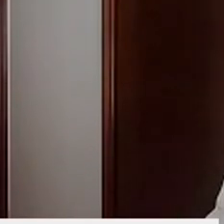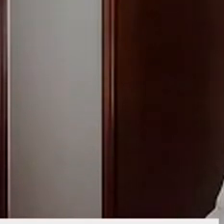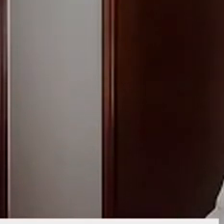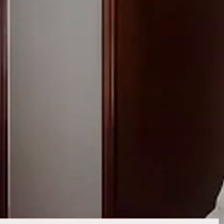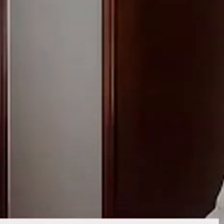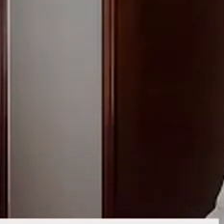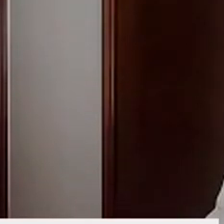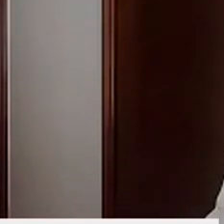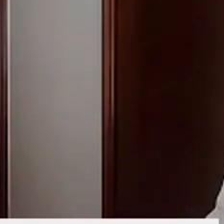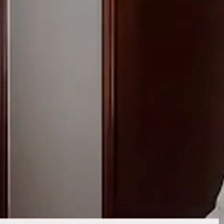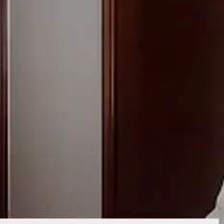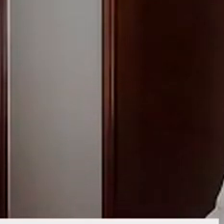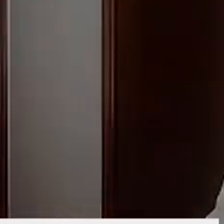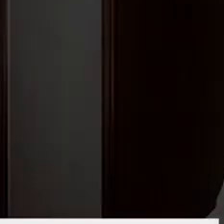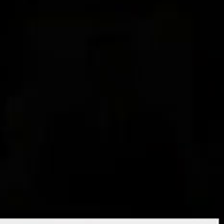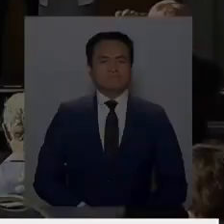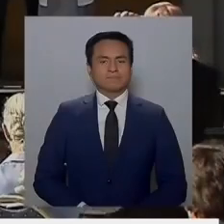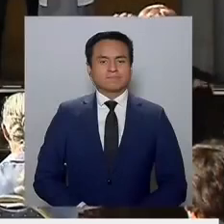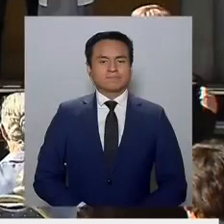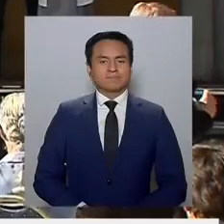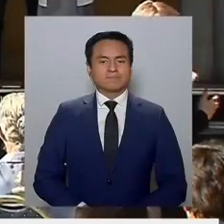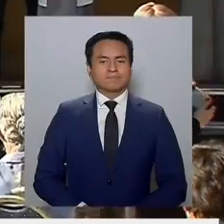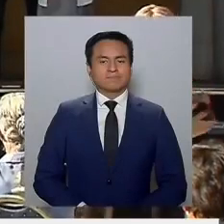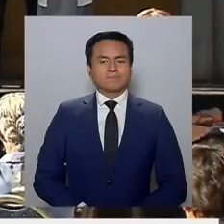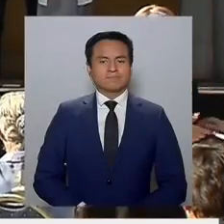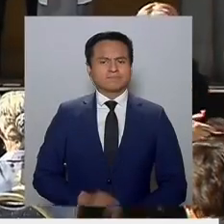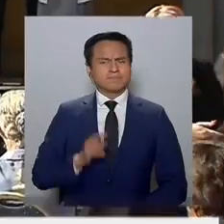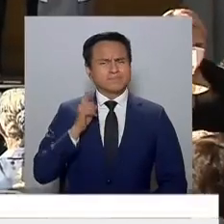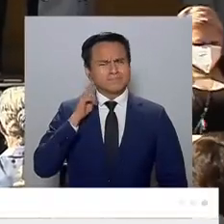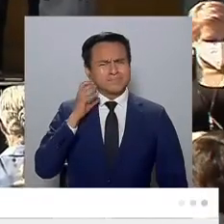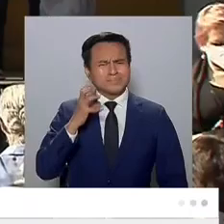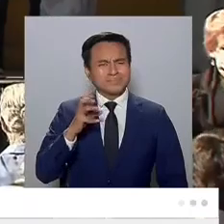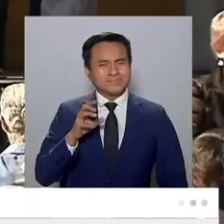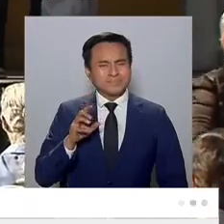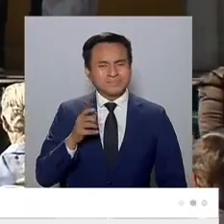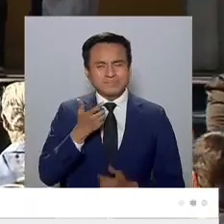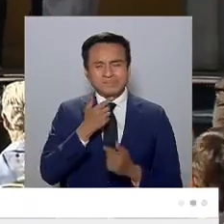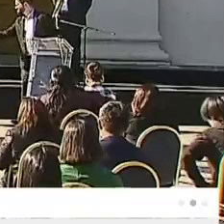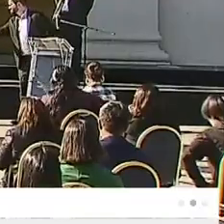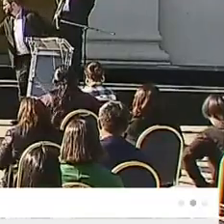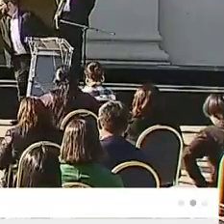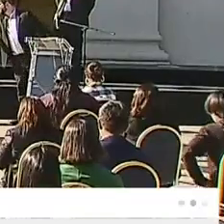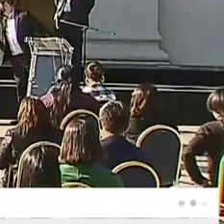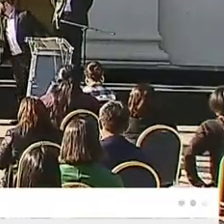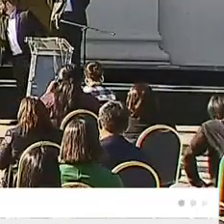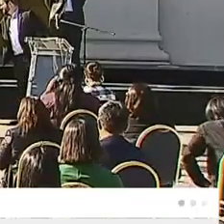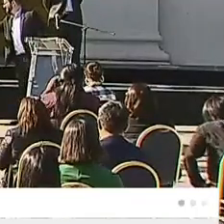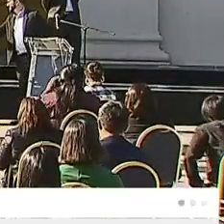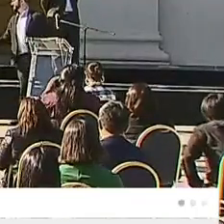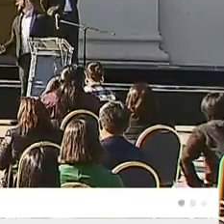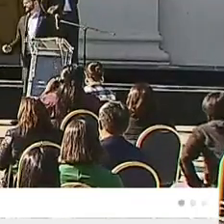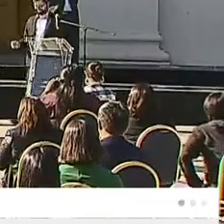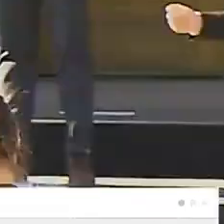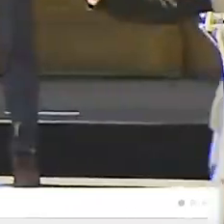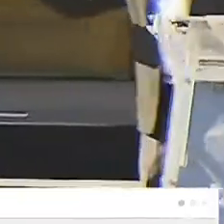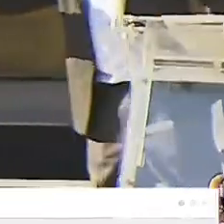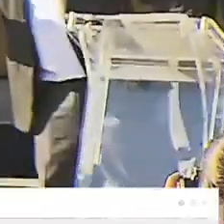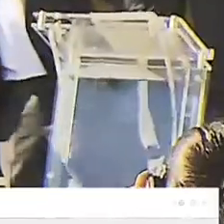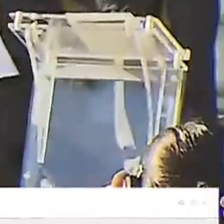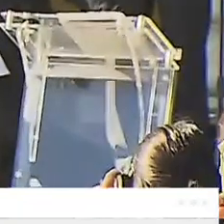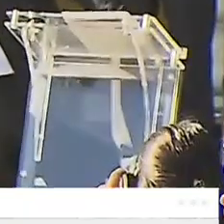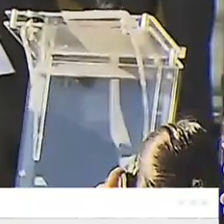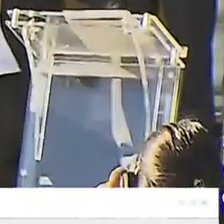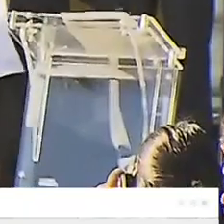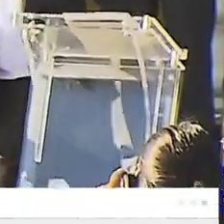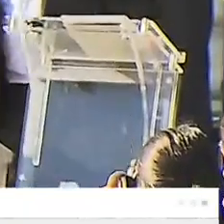nuevas, colaborativas, integradoras. En un estudio mundial realizado el año 2019, solo 14 países tenían gabinetes con más mujeres